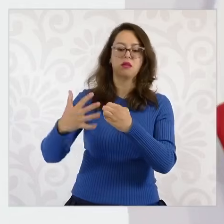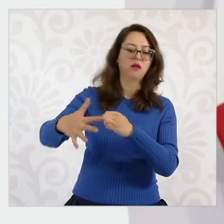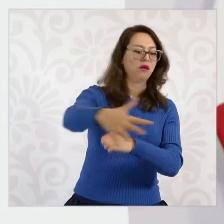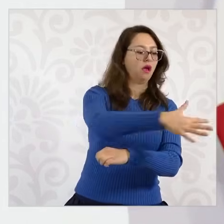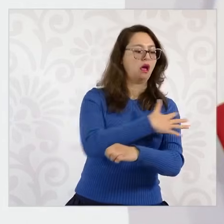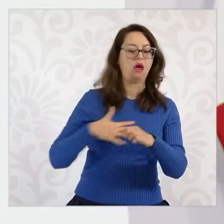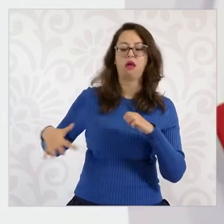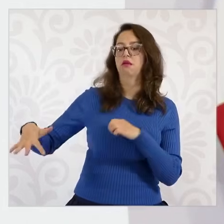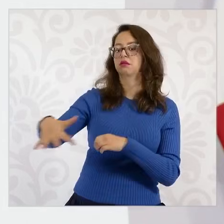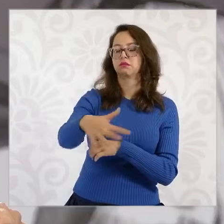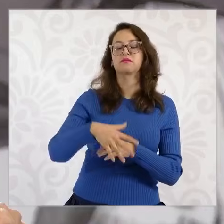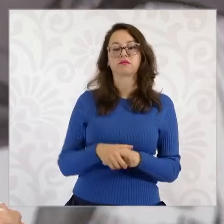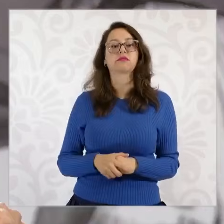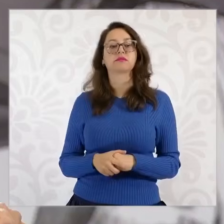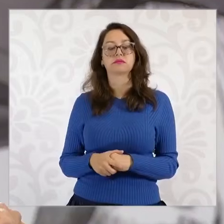circuito,